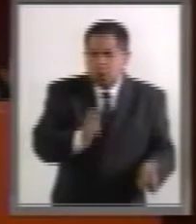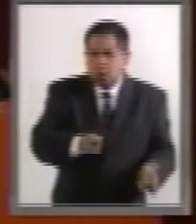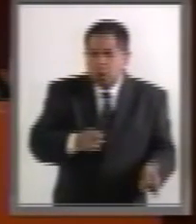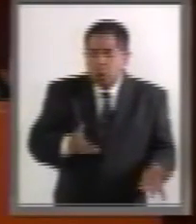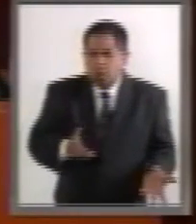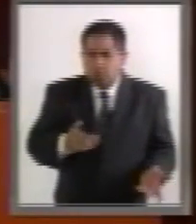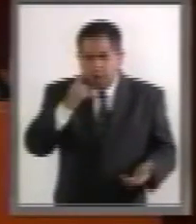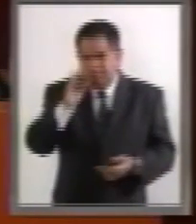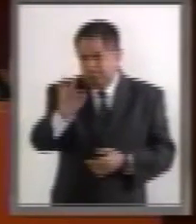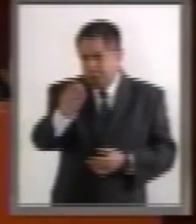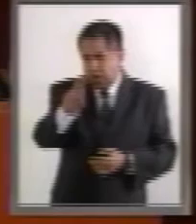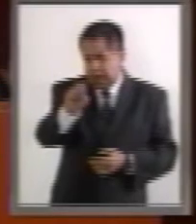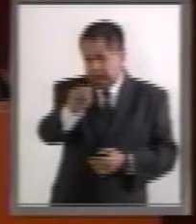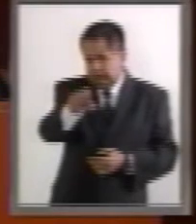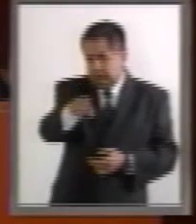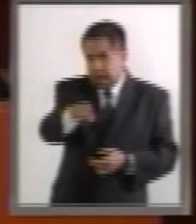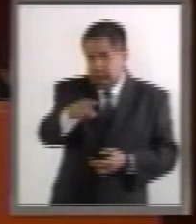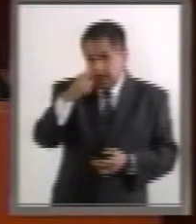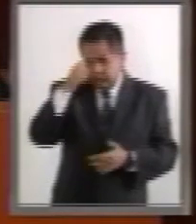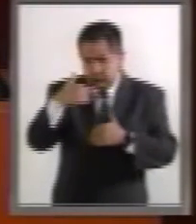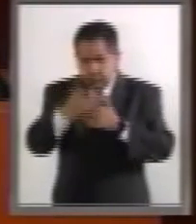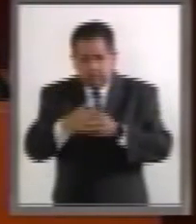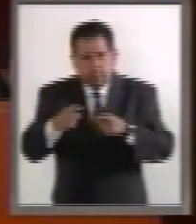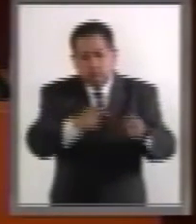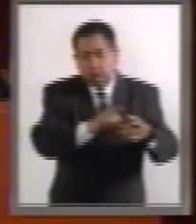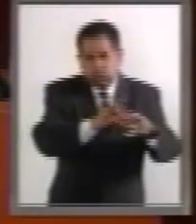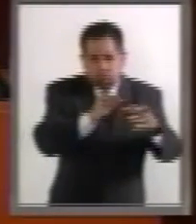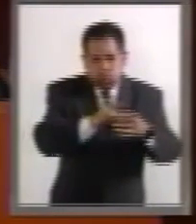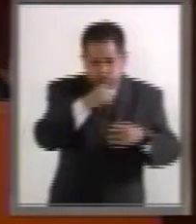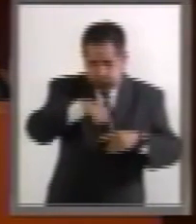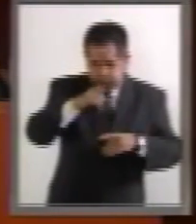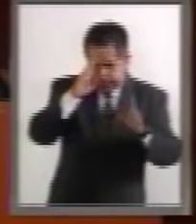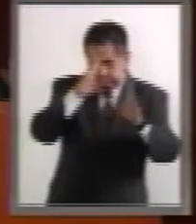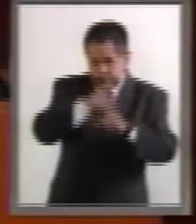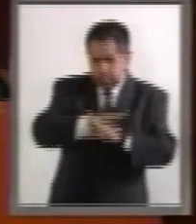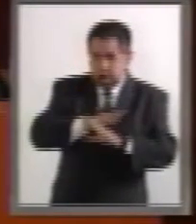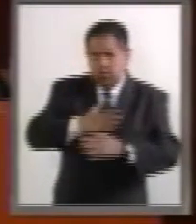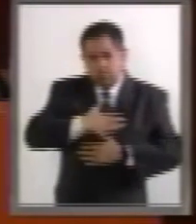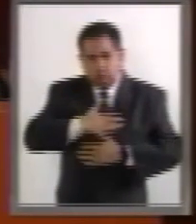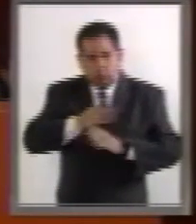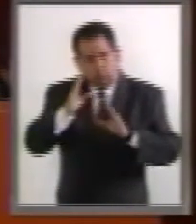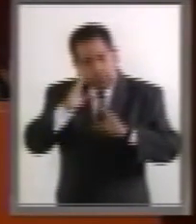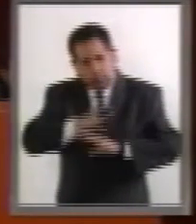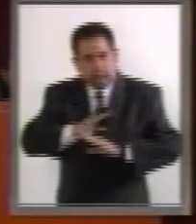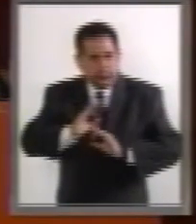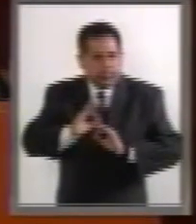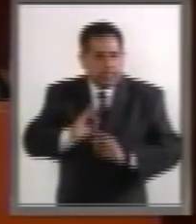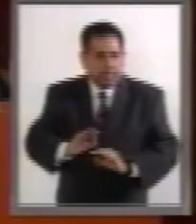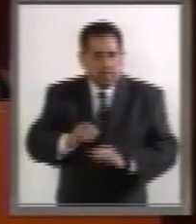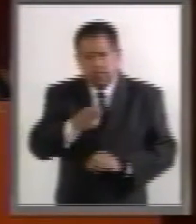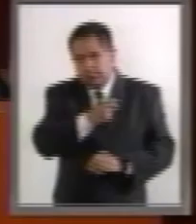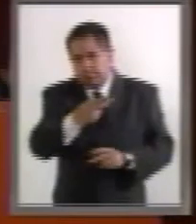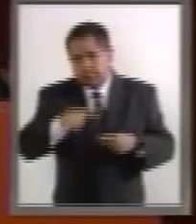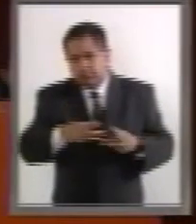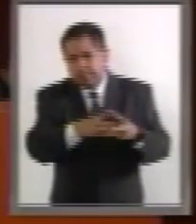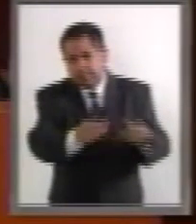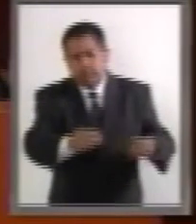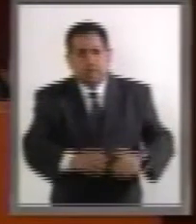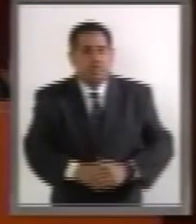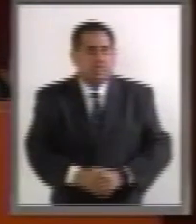insisto, dar certeza a las familias de las víctimas, particularmente de desaparición